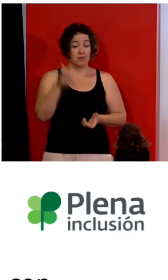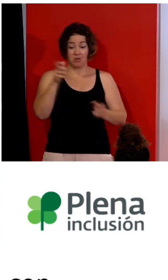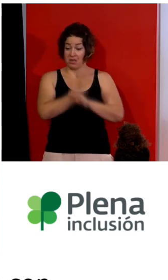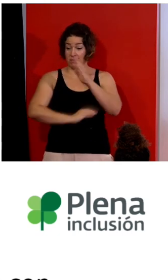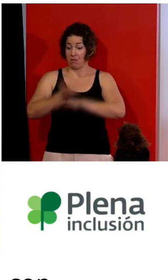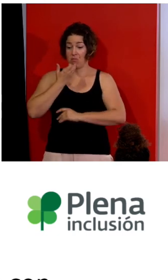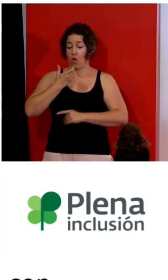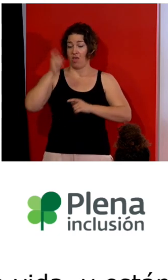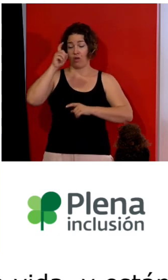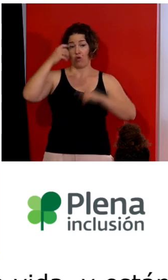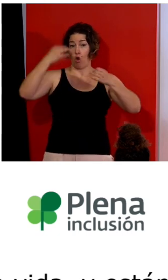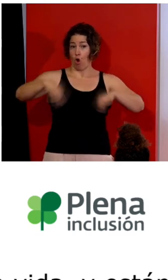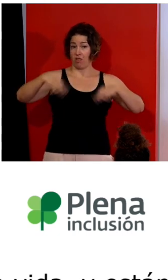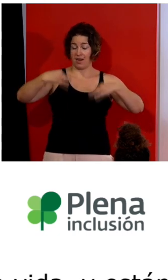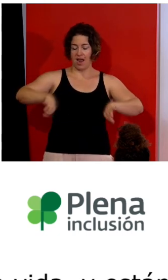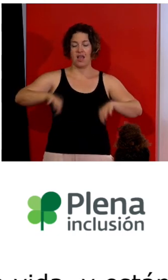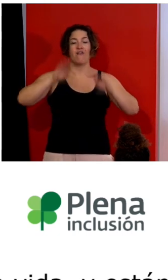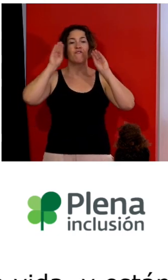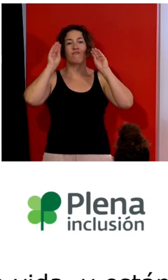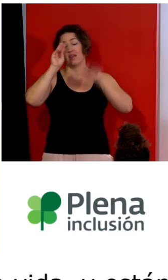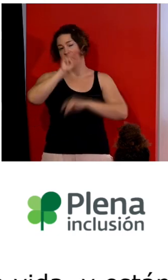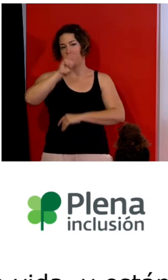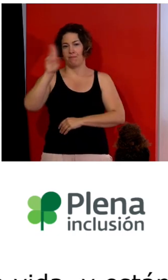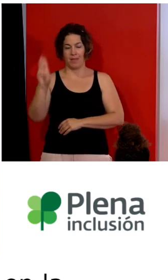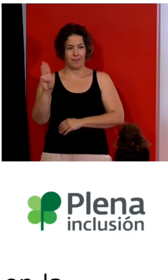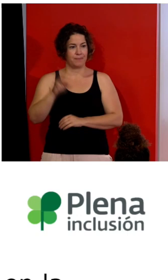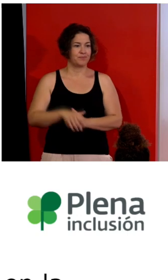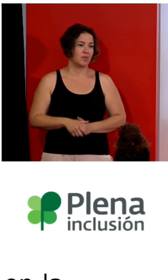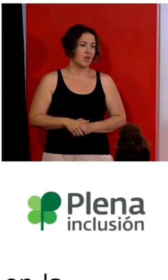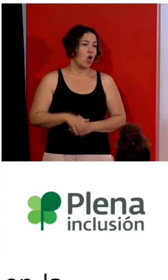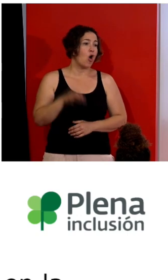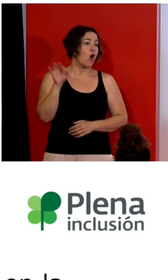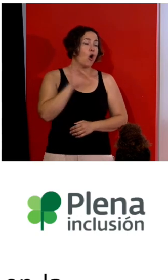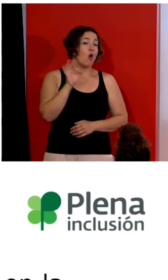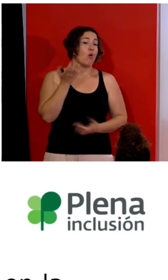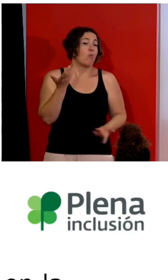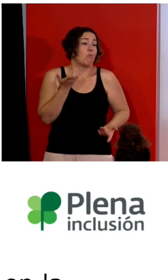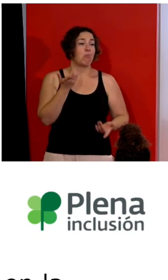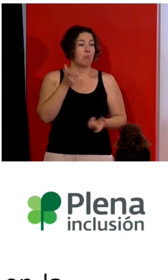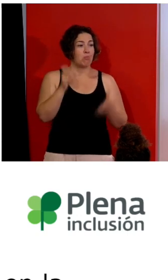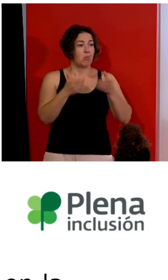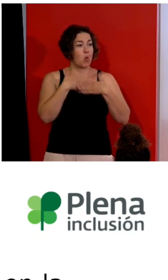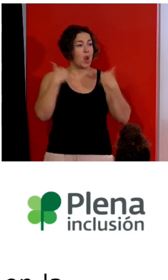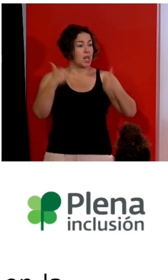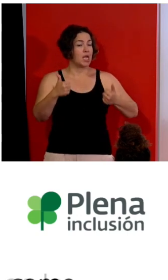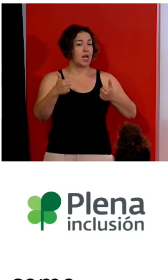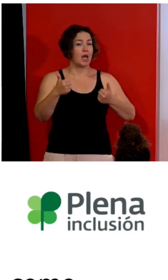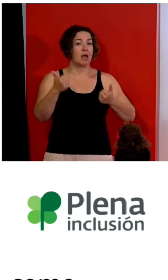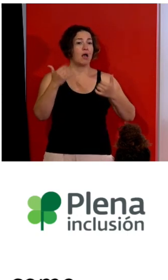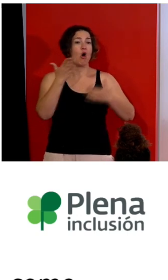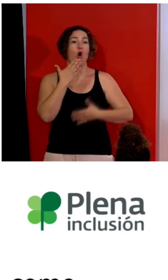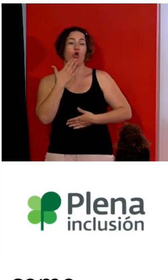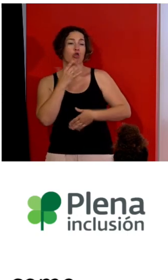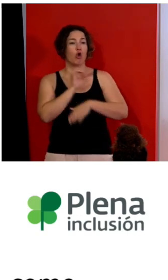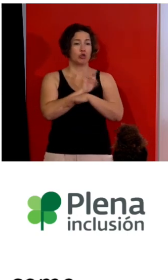educación ordinaria, en la formación profesional o disfrutando, como cualquier ciudadano o ciudadana, del ocio y